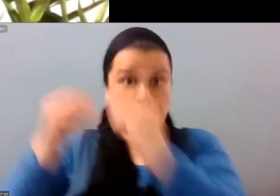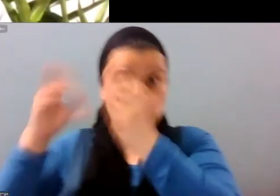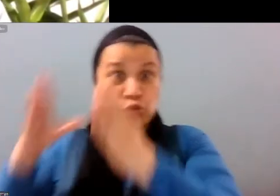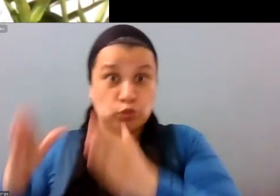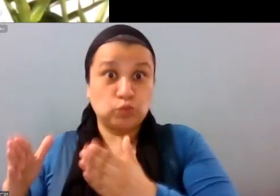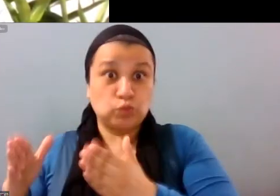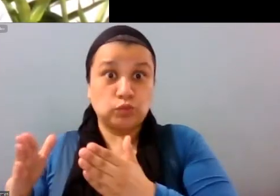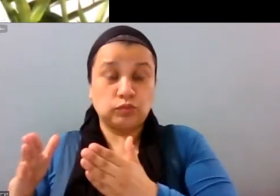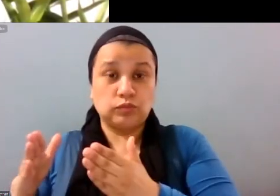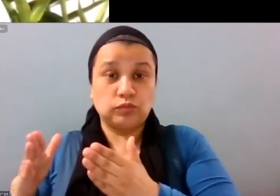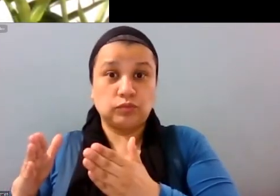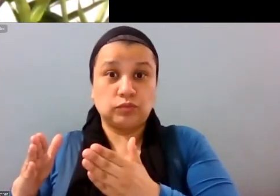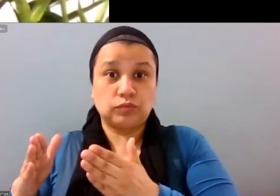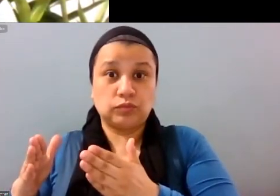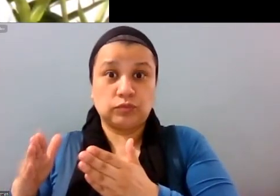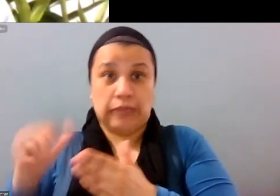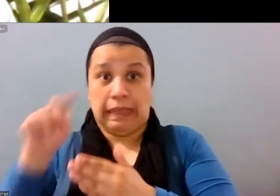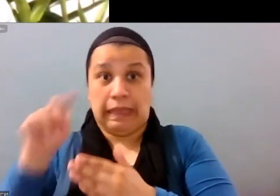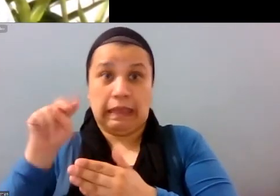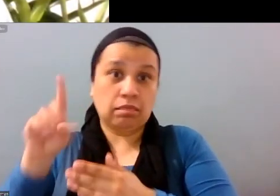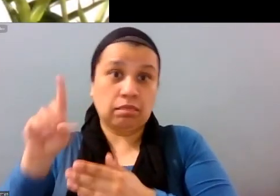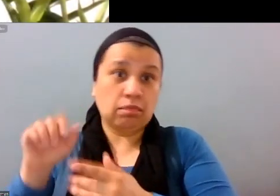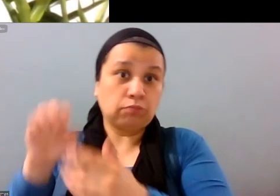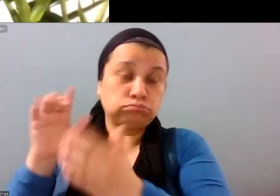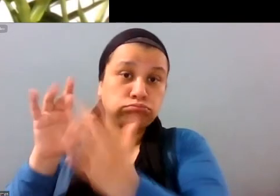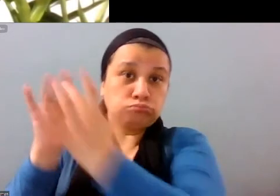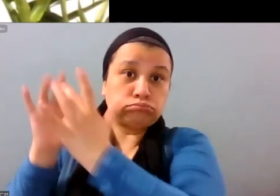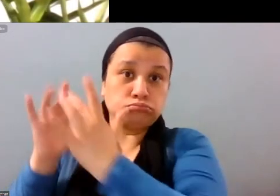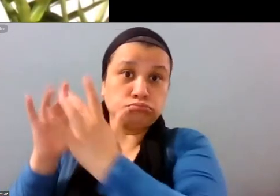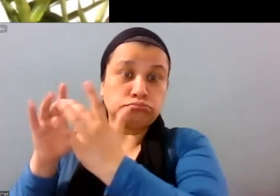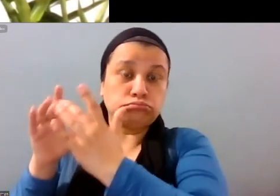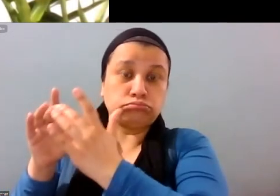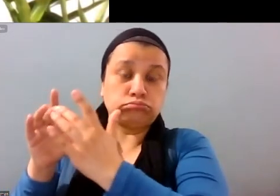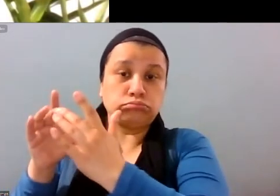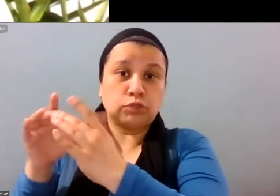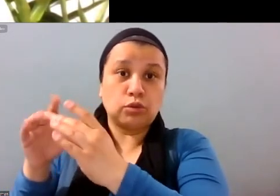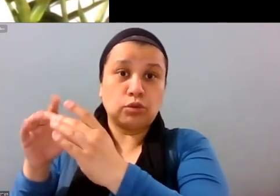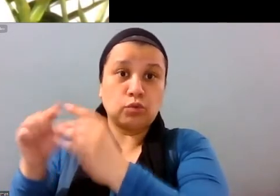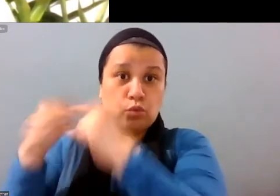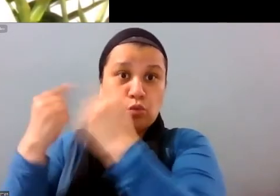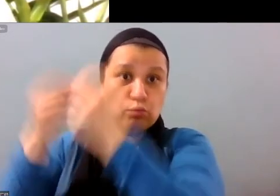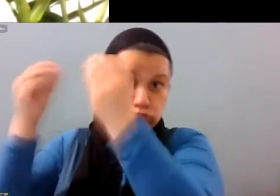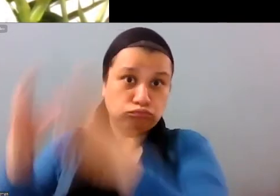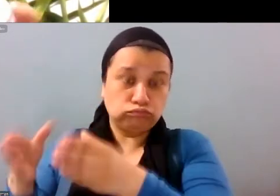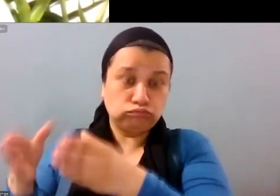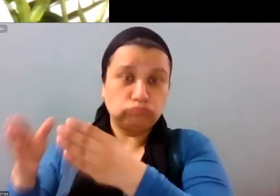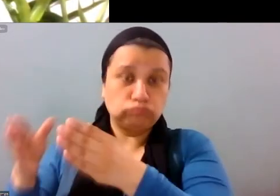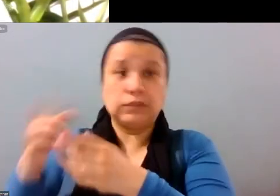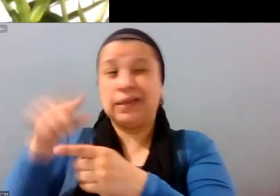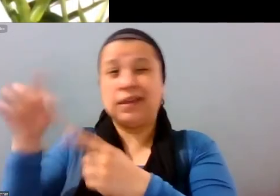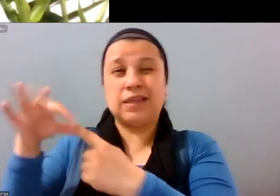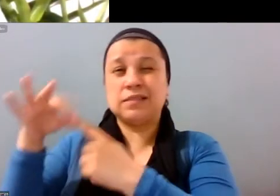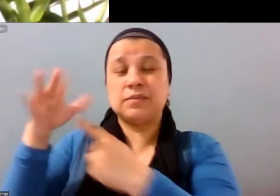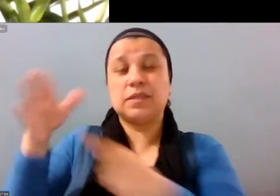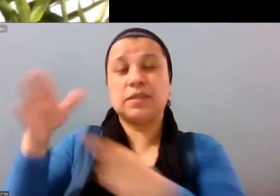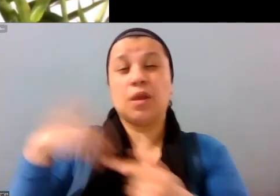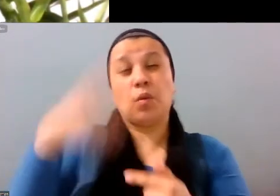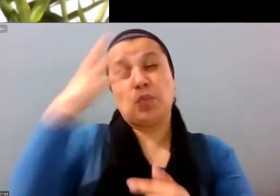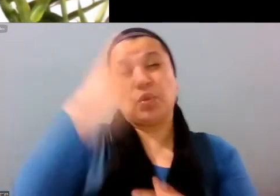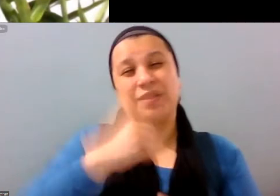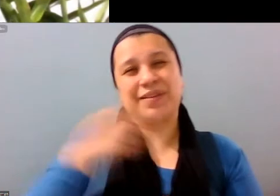el ANDE esos contactos con la UNED especialmente que que bonito sería comenzar